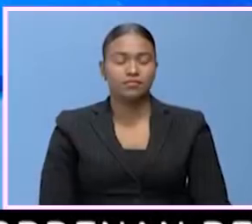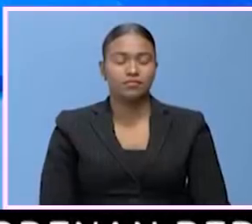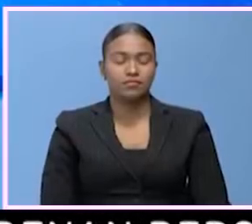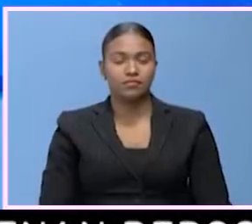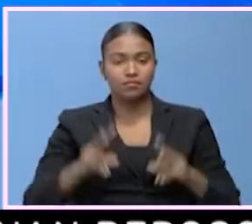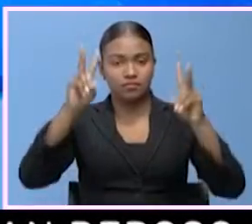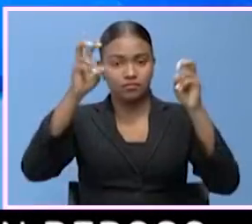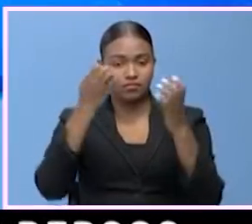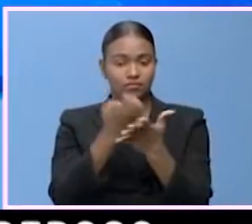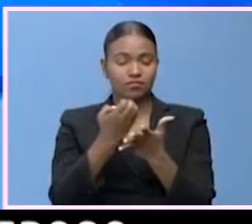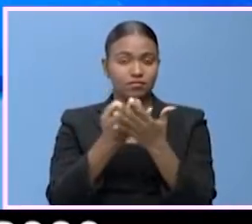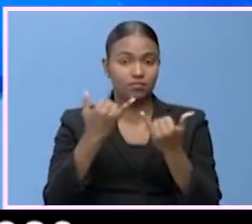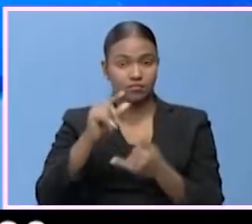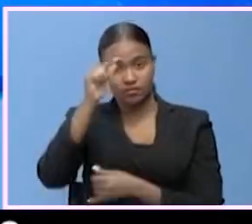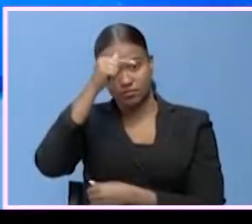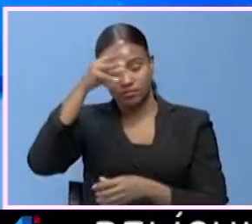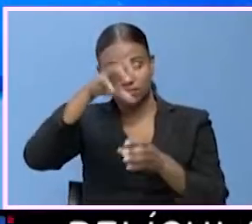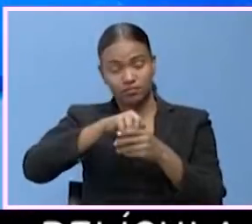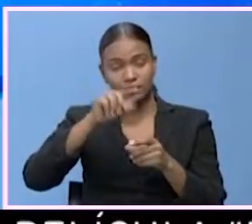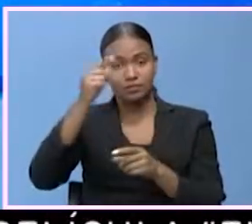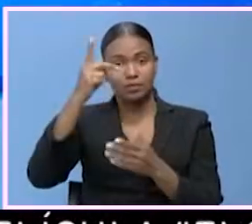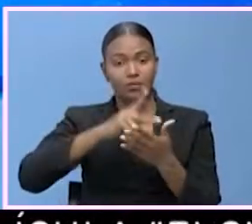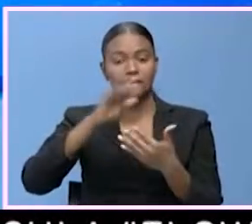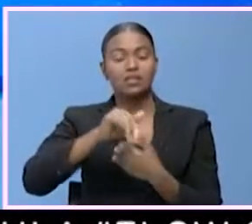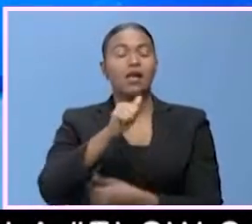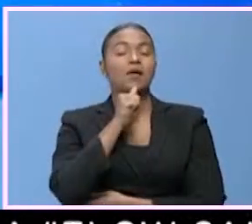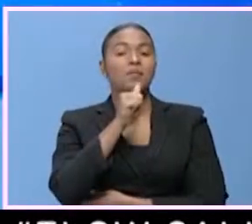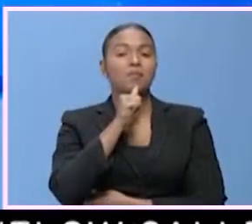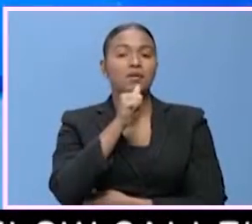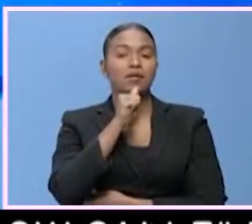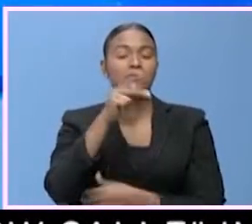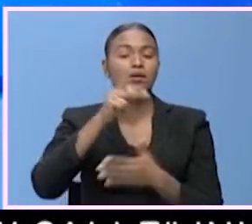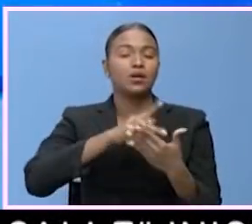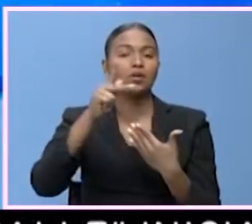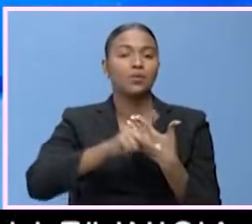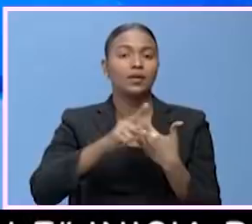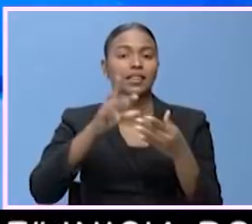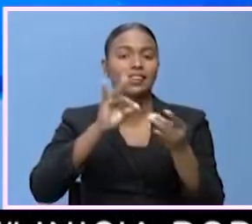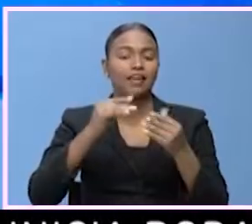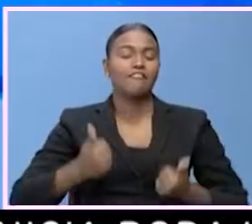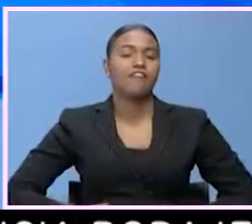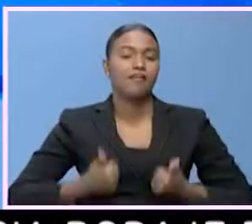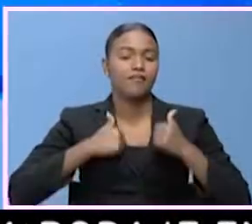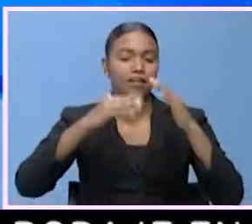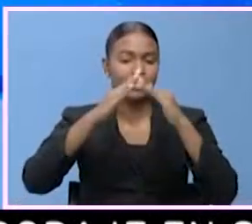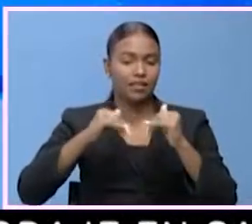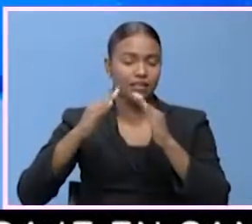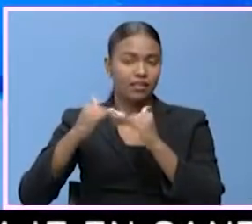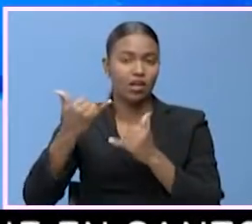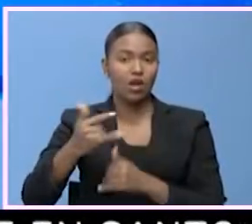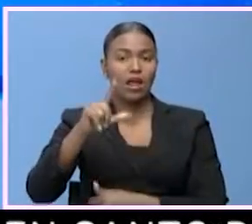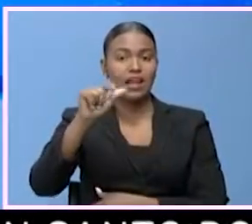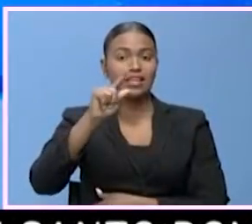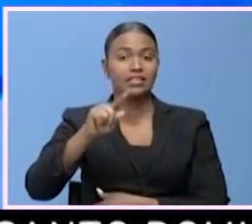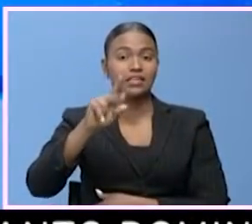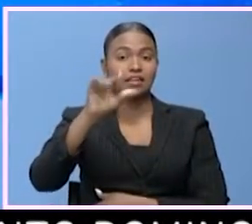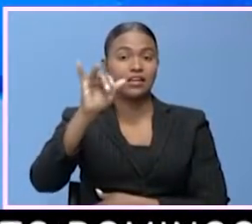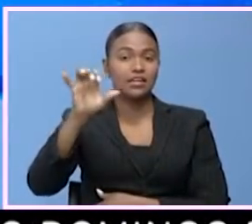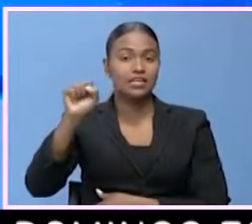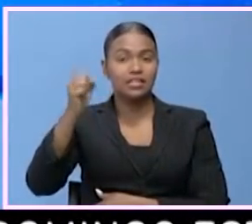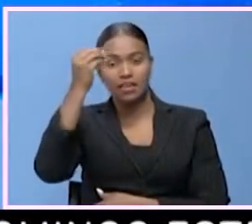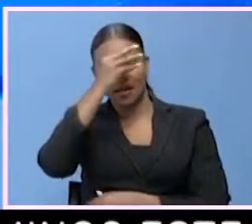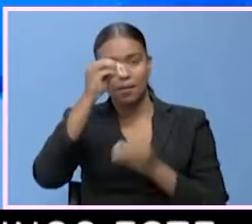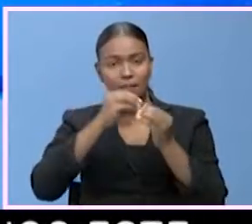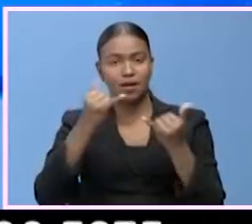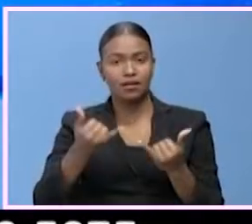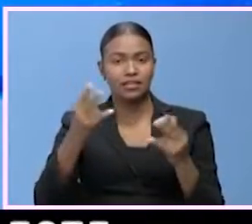Pasemos al plano económico. El gobierno incluye el primer proyecto privado a programa de viviendas. Liz Reyes con todos los detalles en el